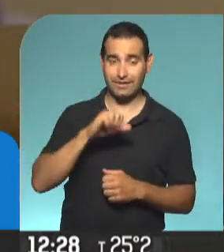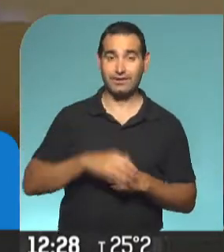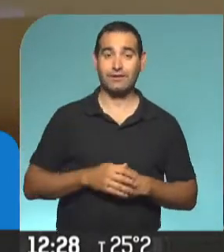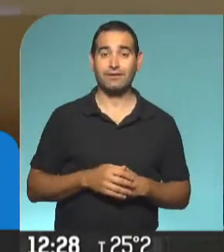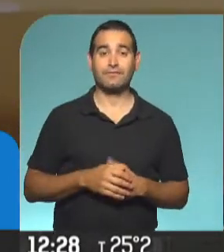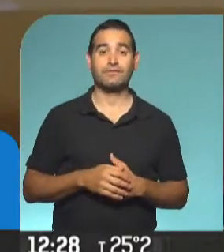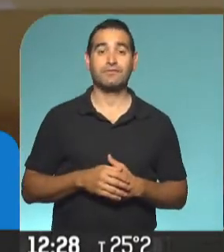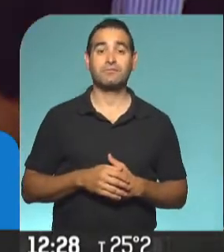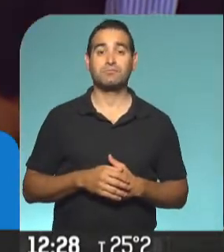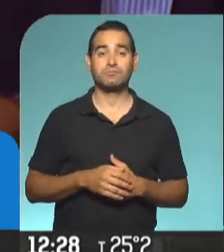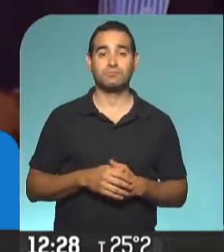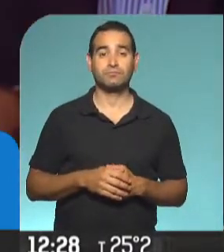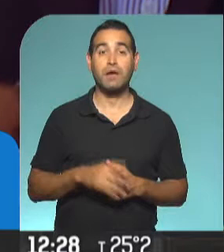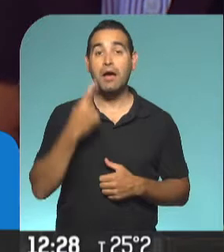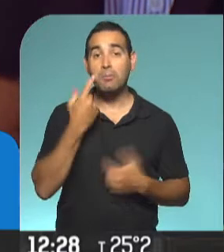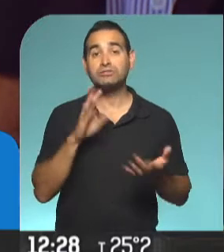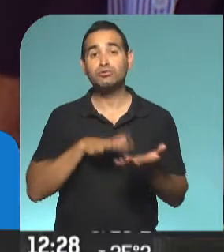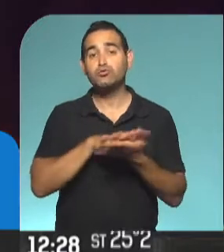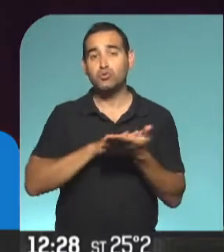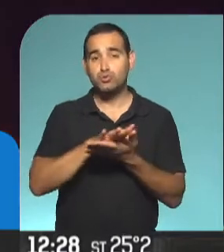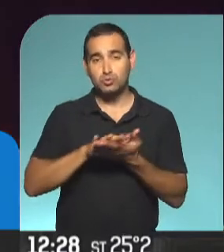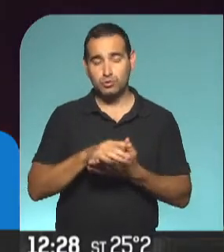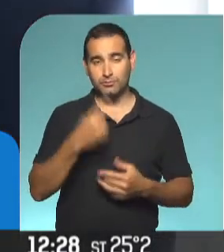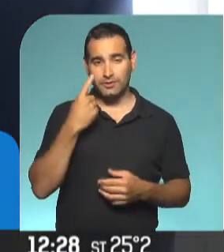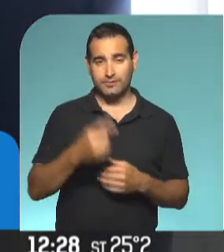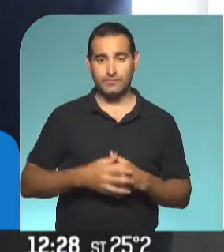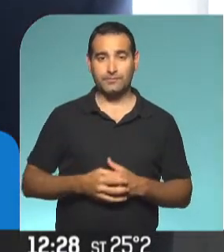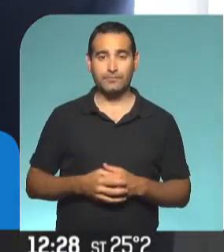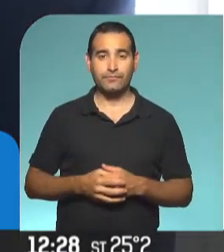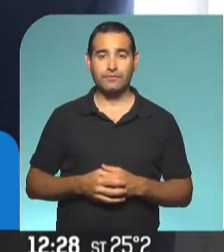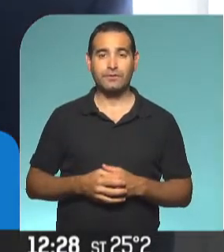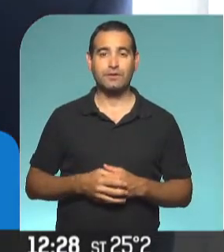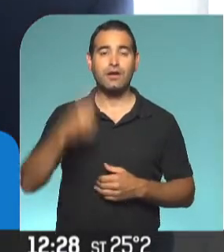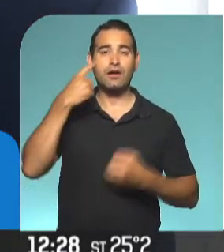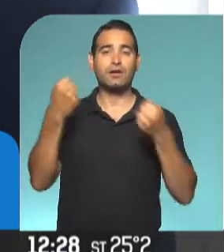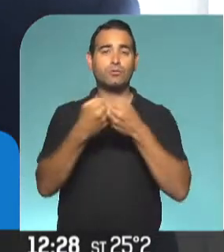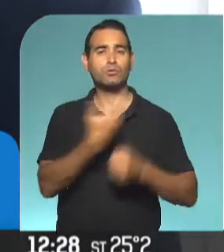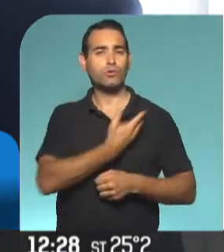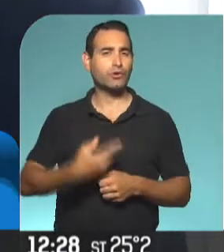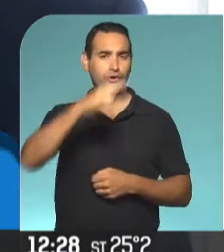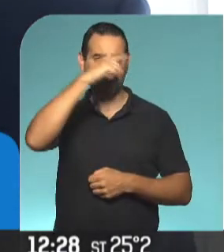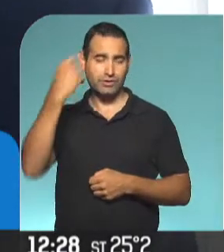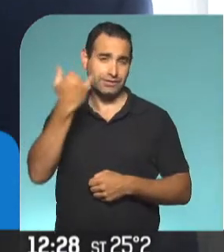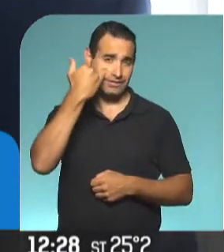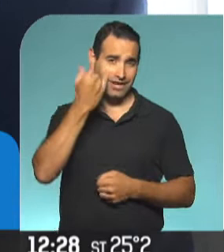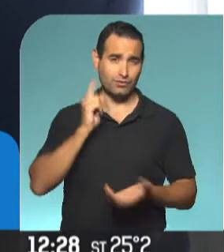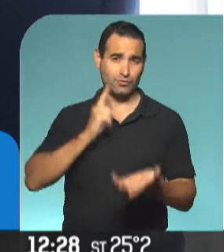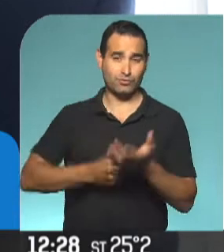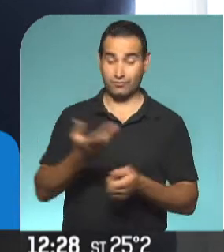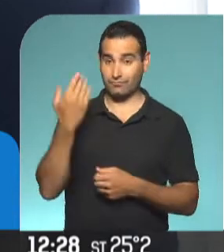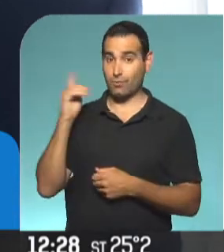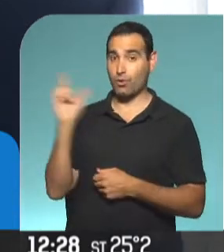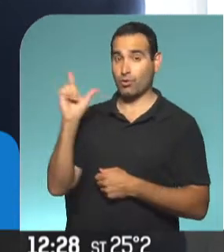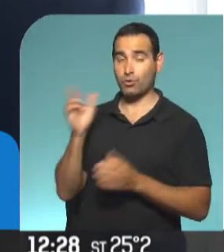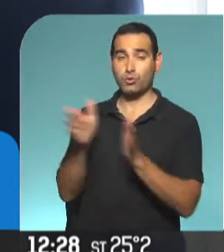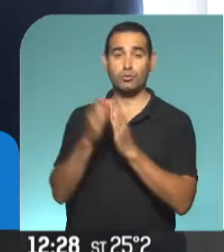alternativa que puede ser una salida a este conflicto el acuerdo con el gobierno nacional que fue plasmado por resolución el día lunes con